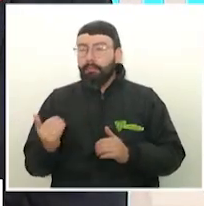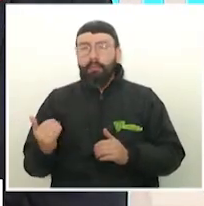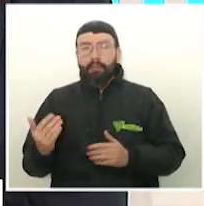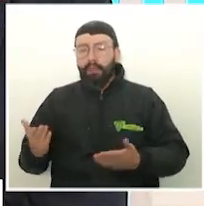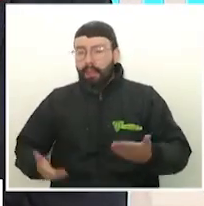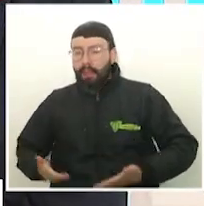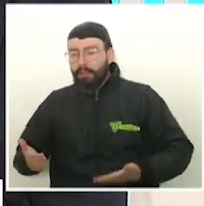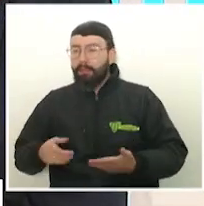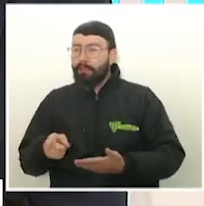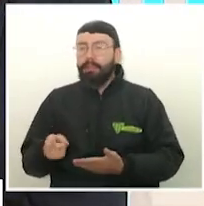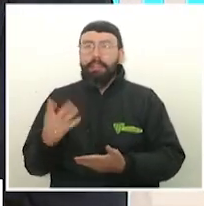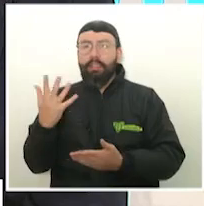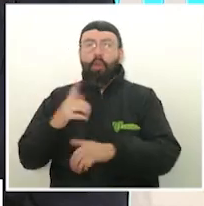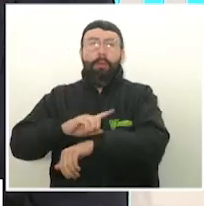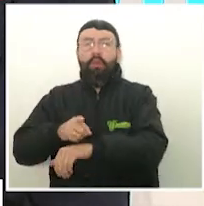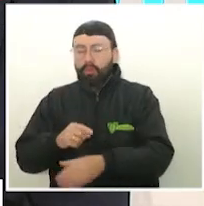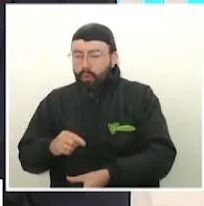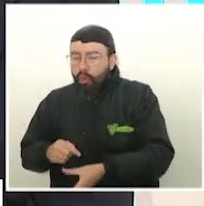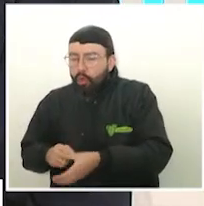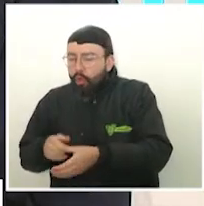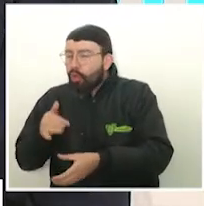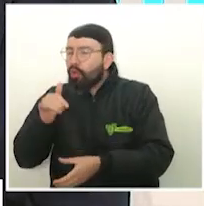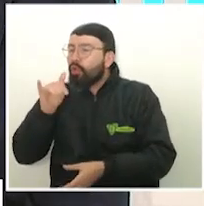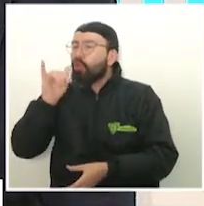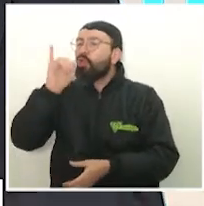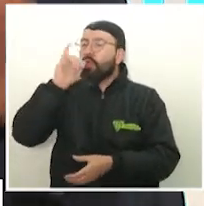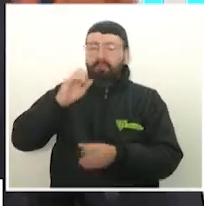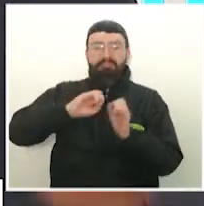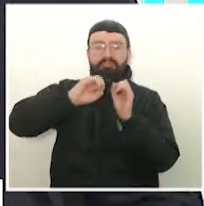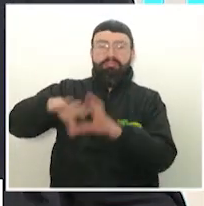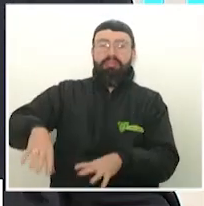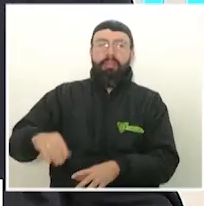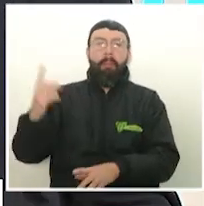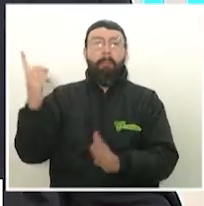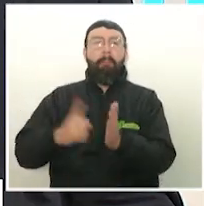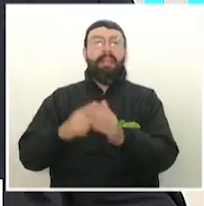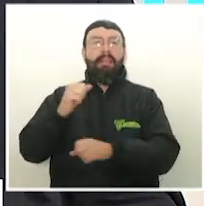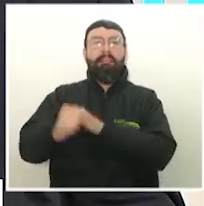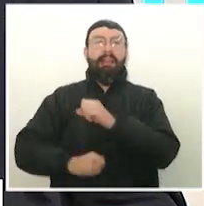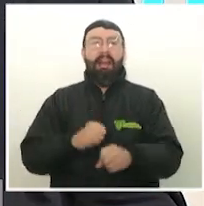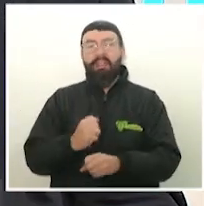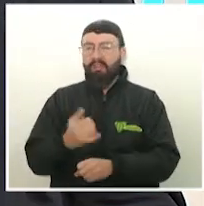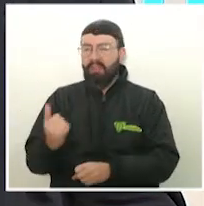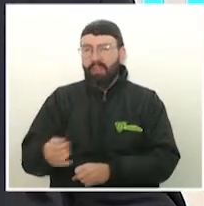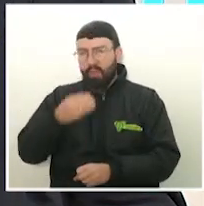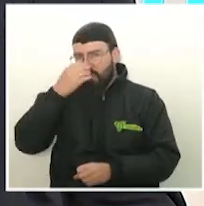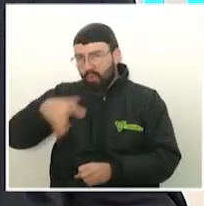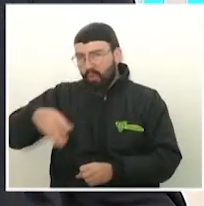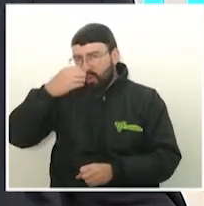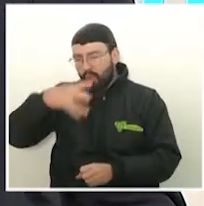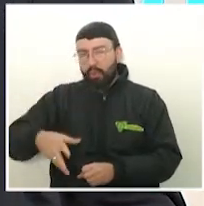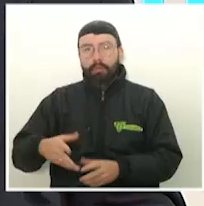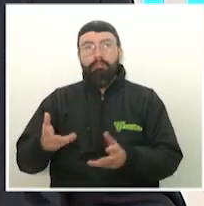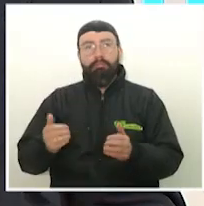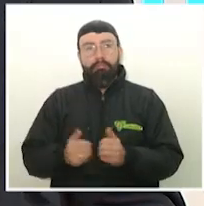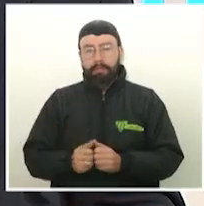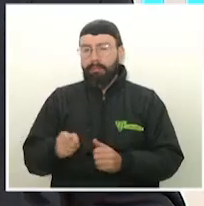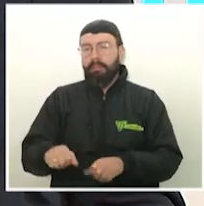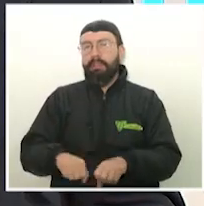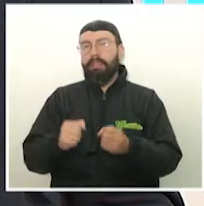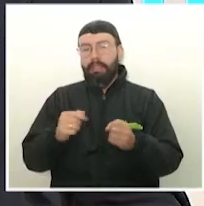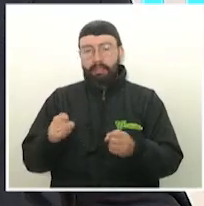minutos para tirar un envase que va a durar 1000 años, contaminando, acabando con el medio